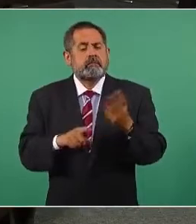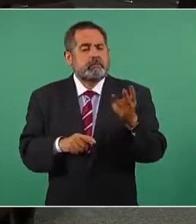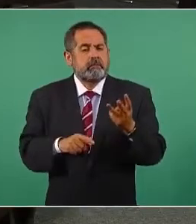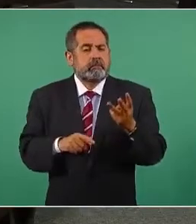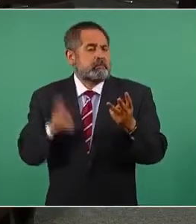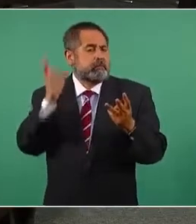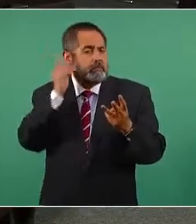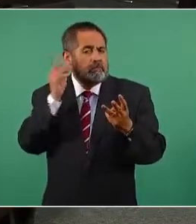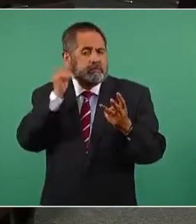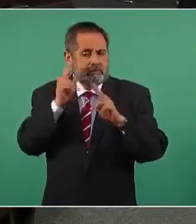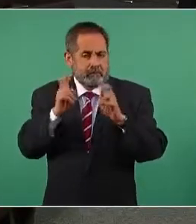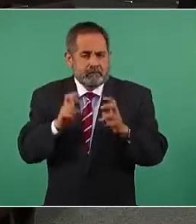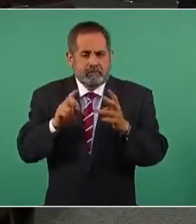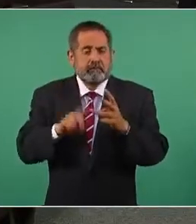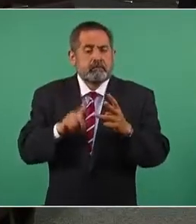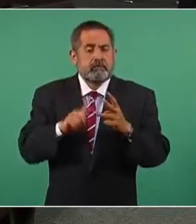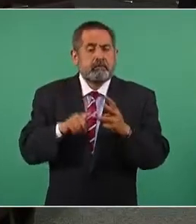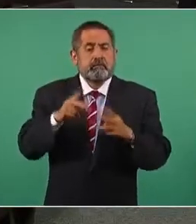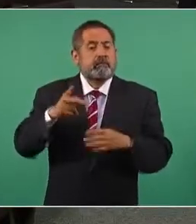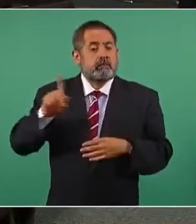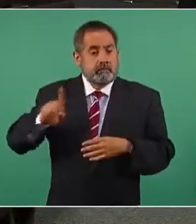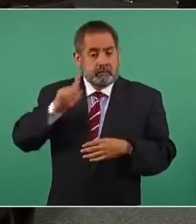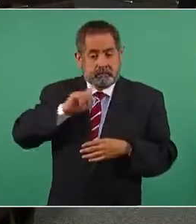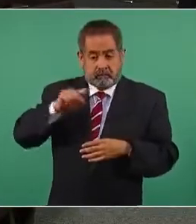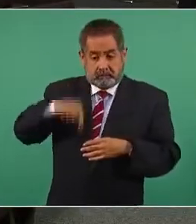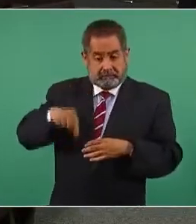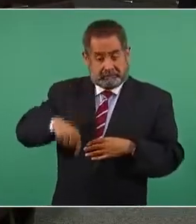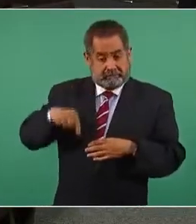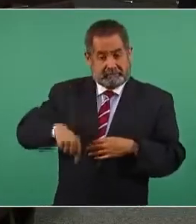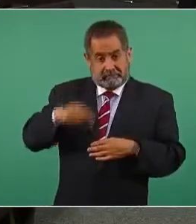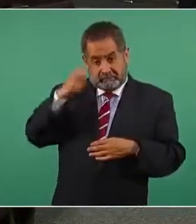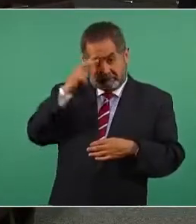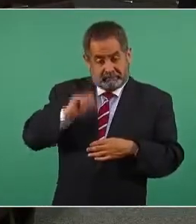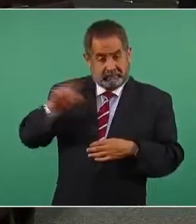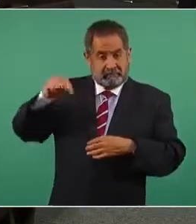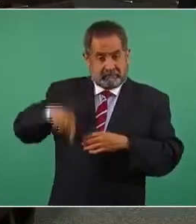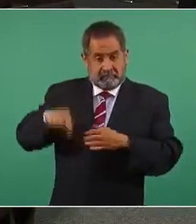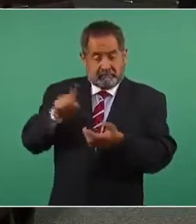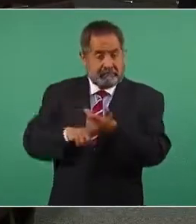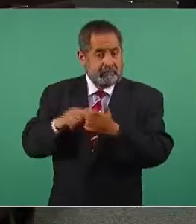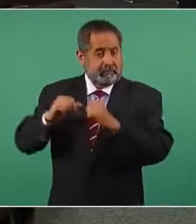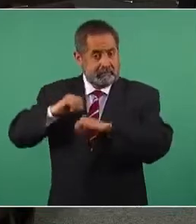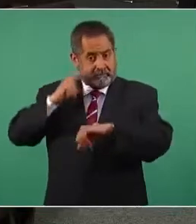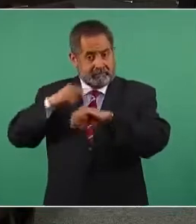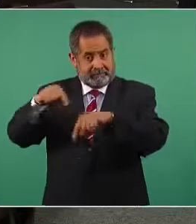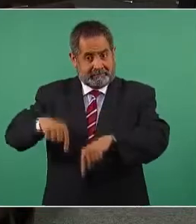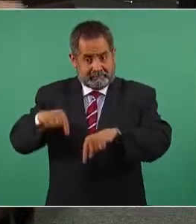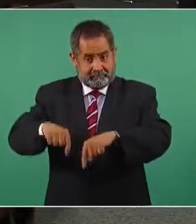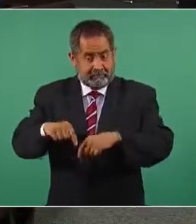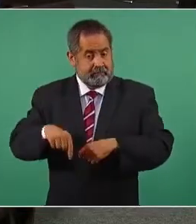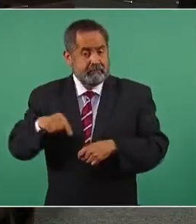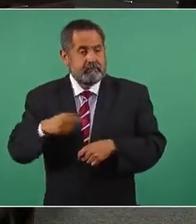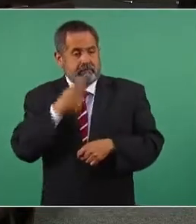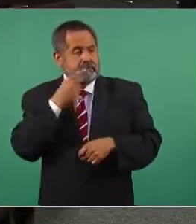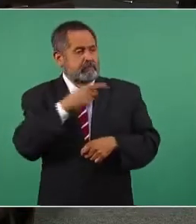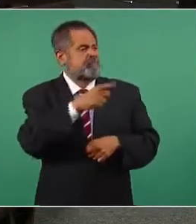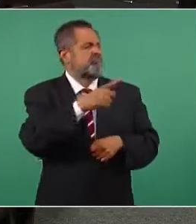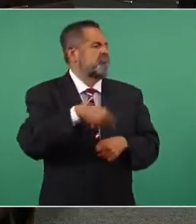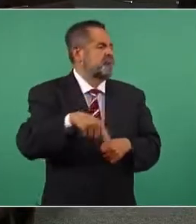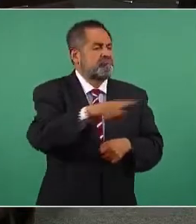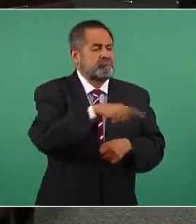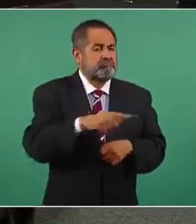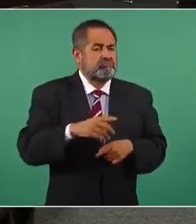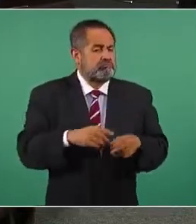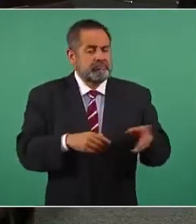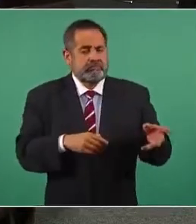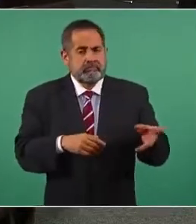el audio donde una funcionaria de aquí del consulado les dice que ellos están